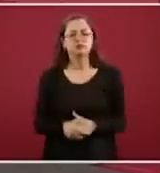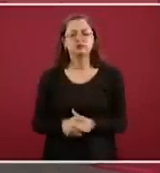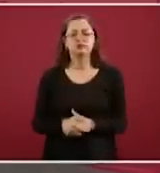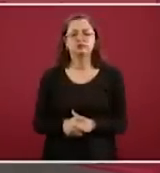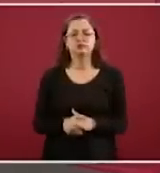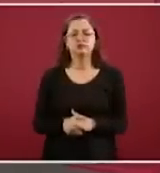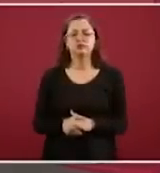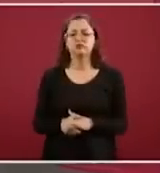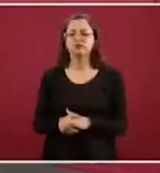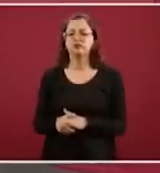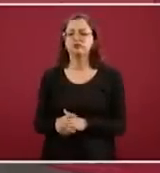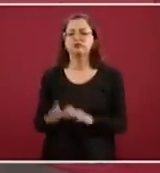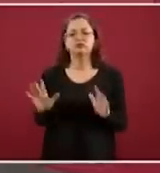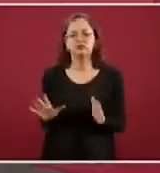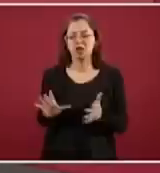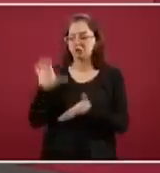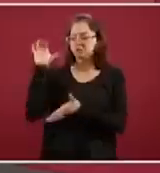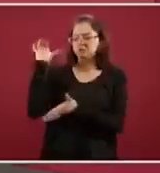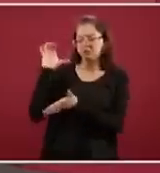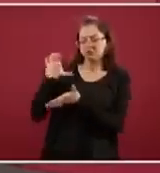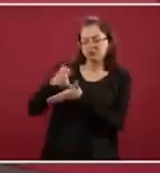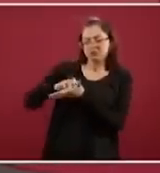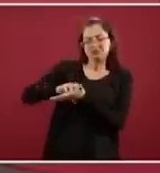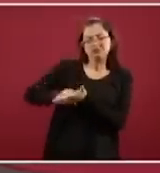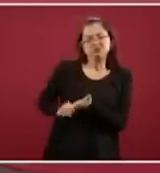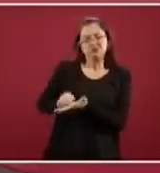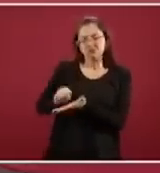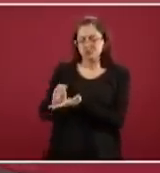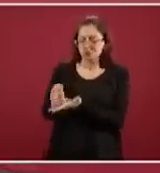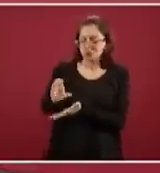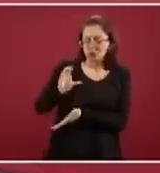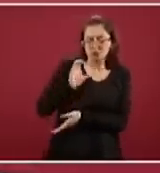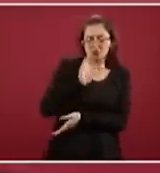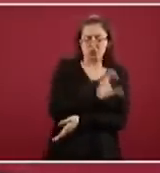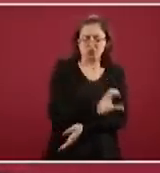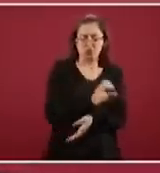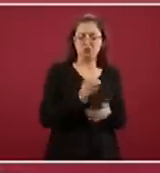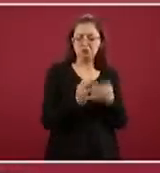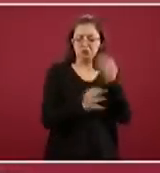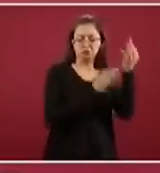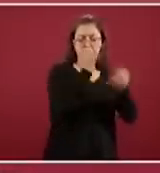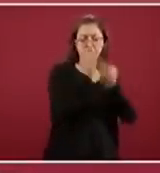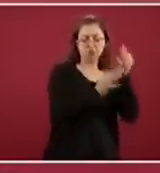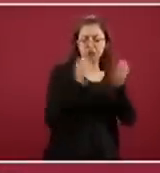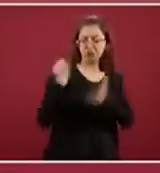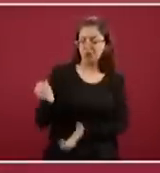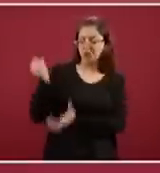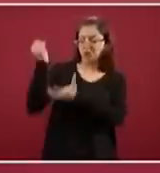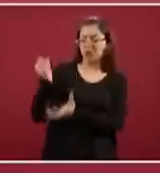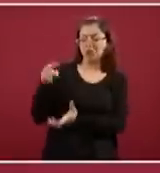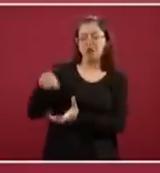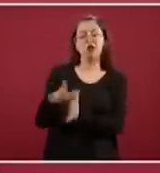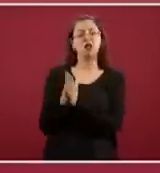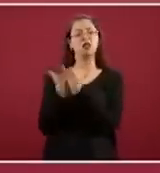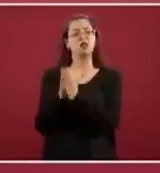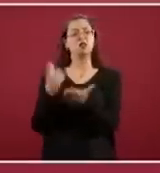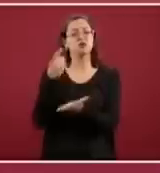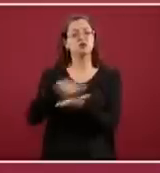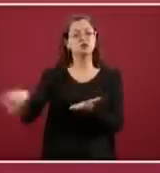Utilizamos lo que manejábamos y el resto se compró en libros.